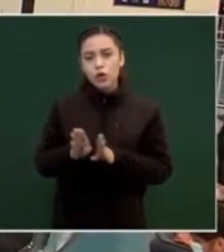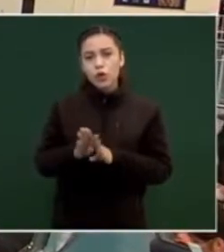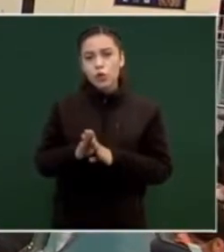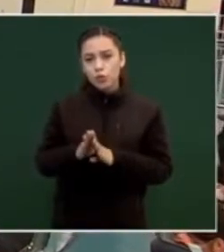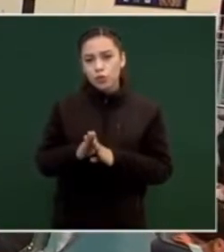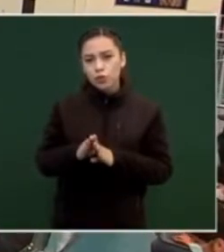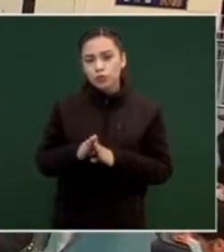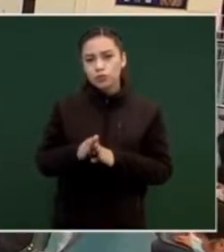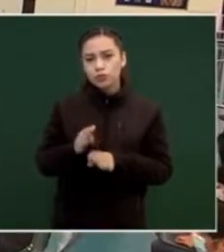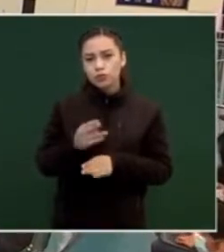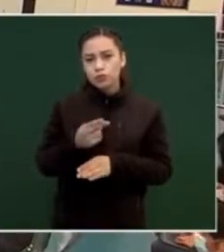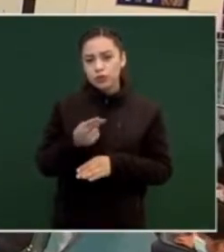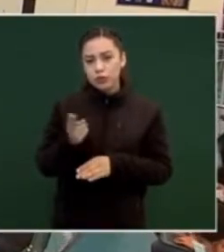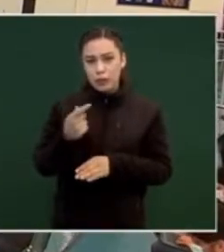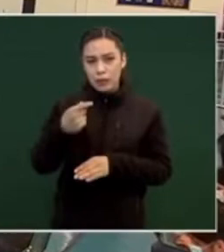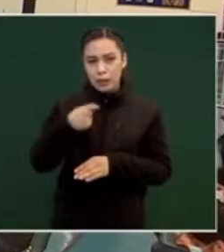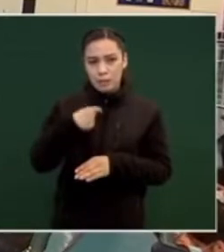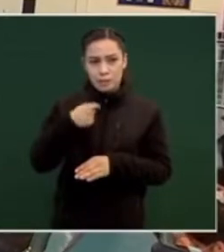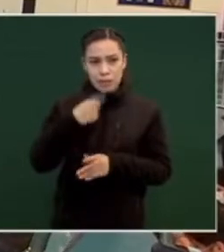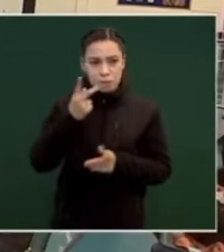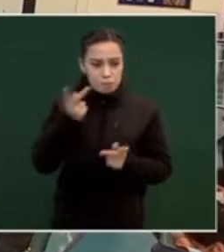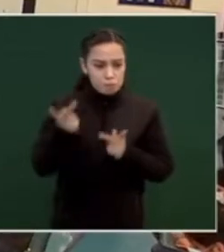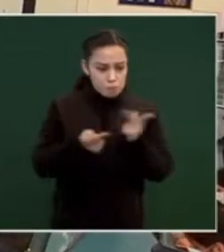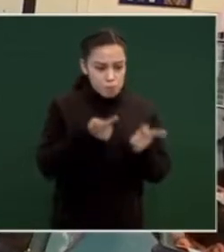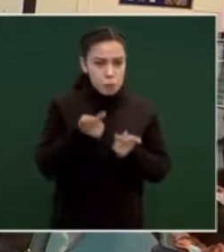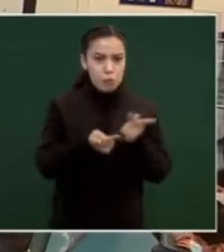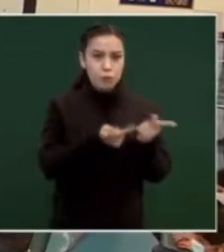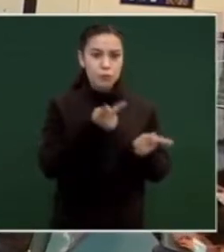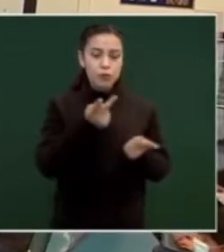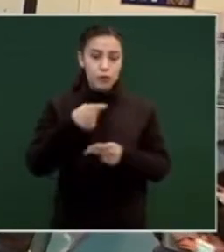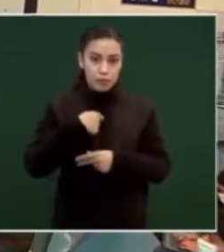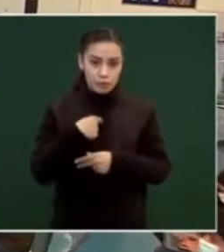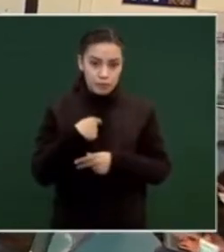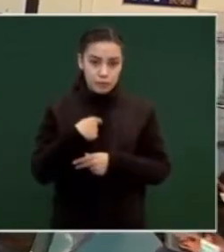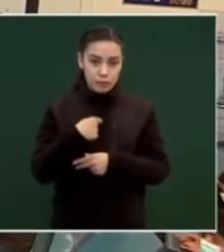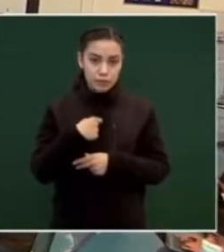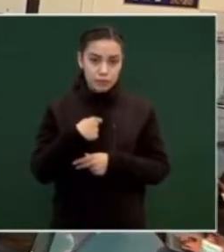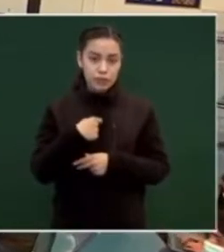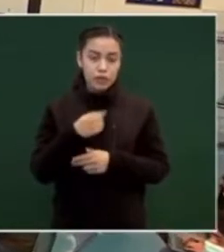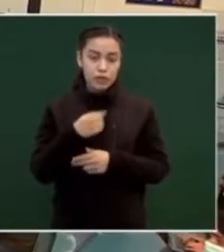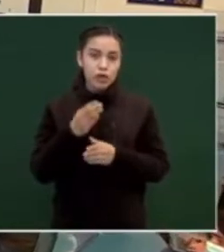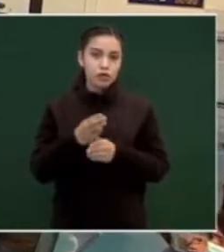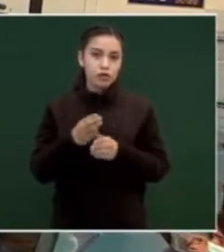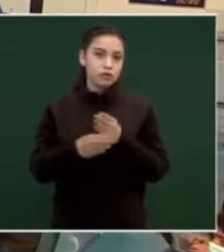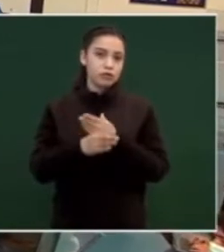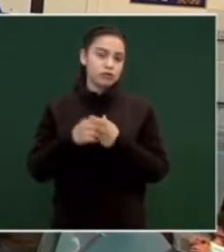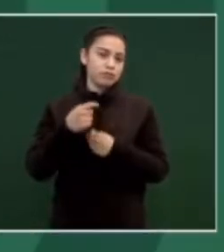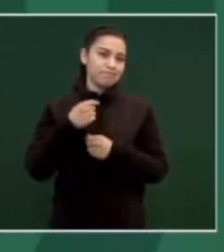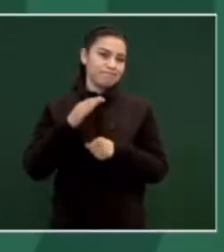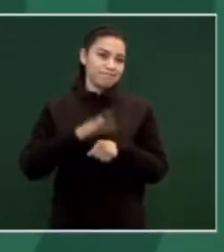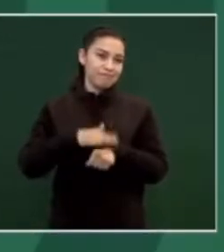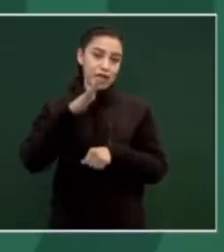va a cuestionar si lo que estimado más importante en mi vida decidido en mi